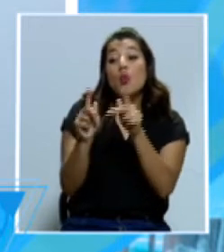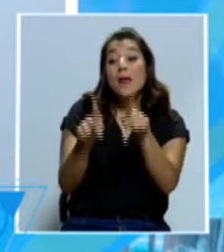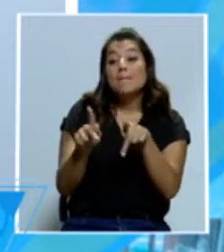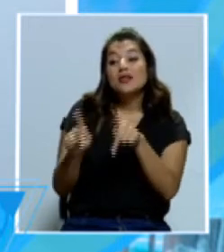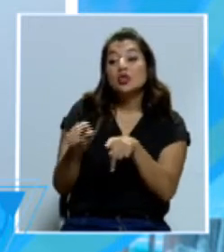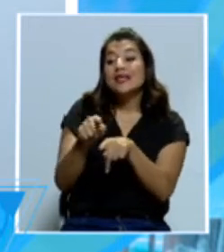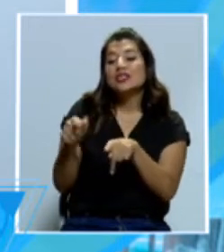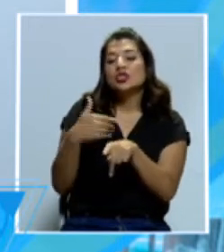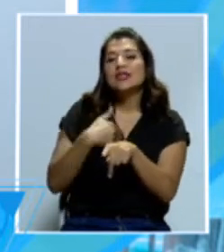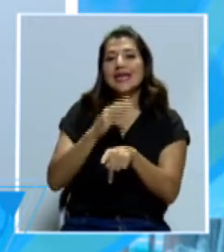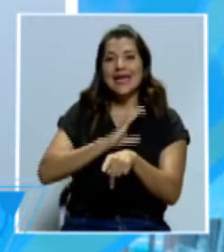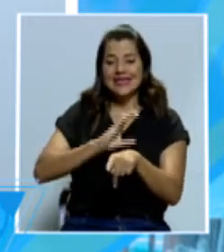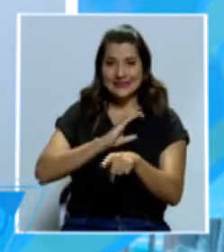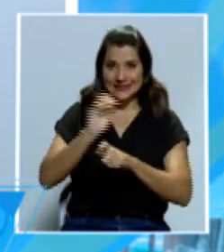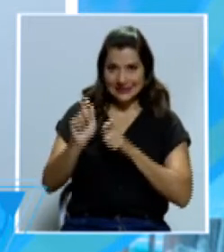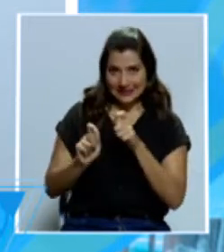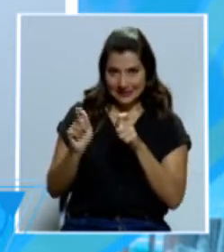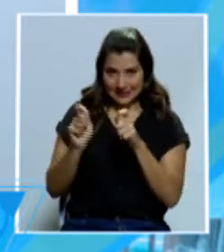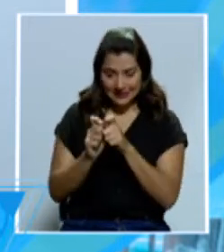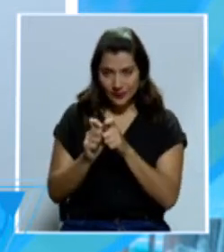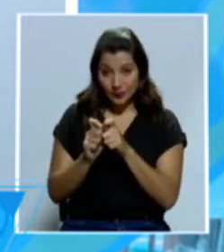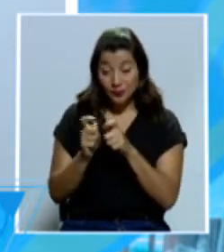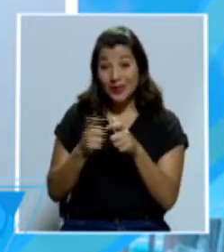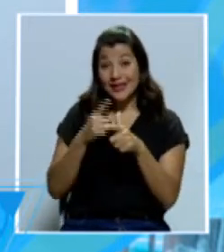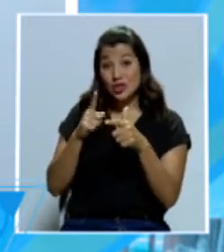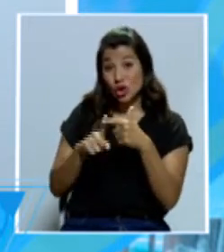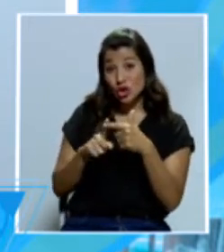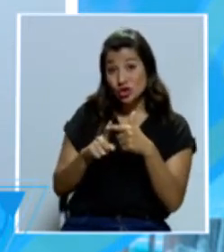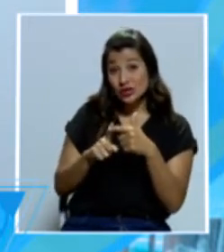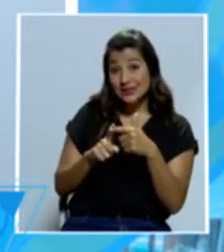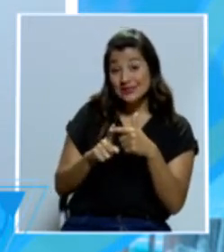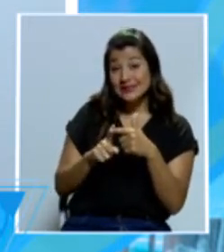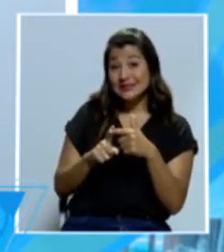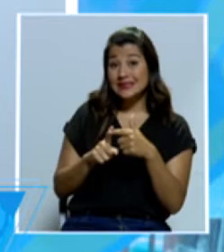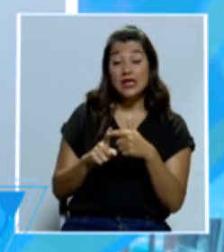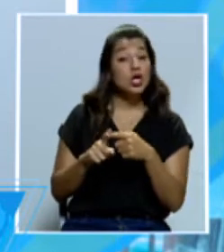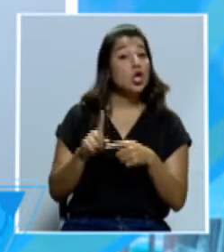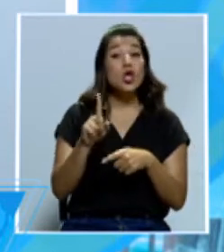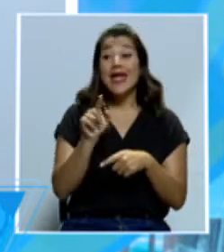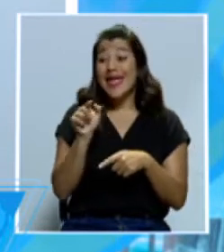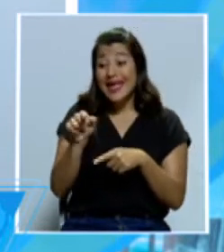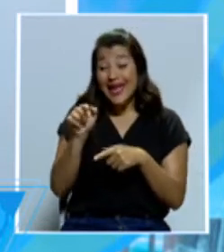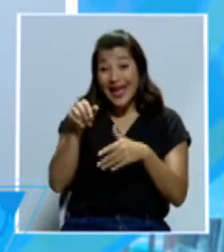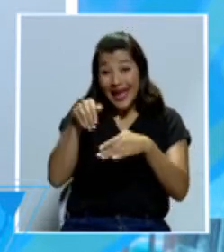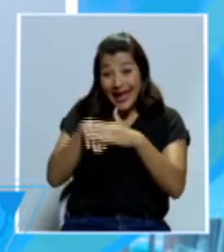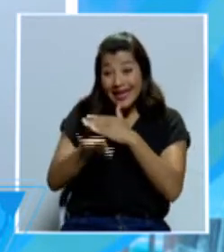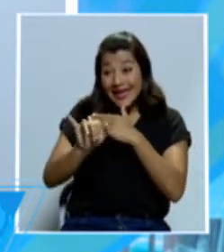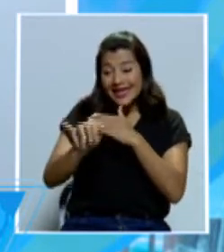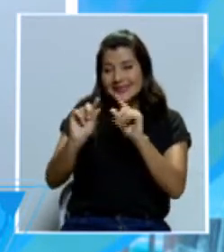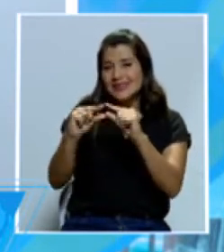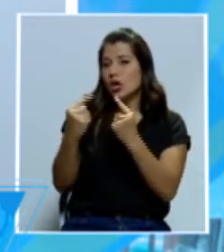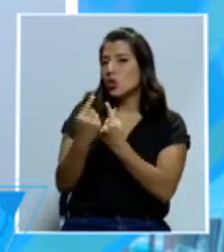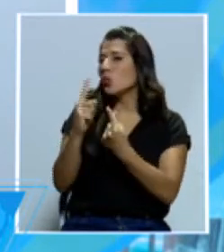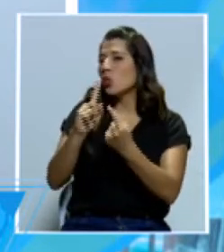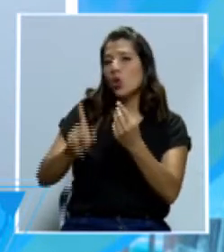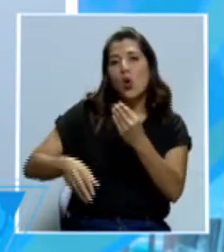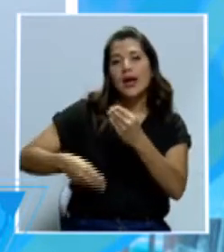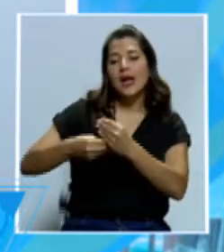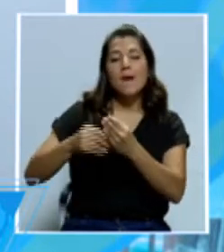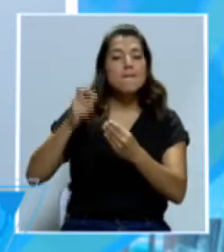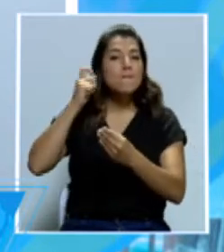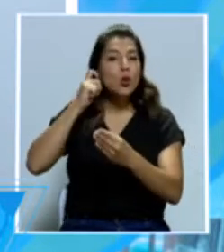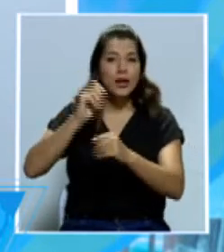Y vamos a ver, esa población de mujeres embarazadas no entró aparentemente en el ensayo.